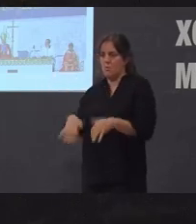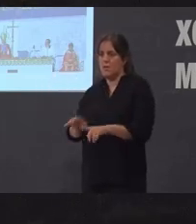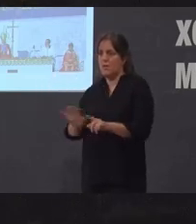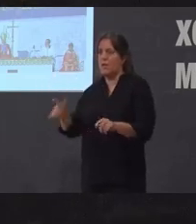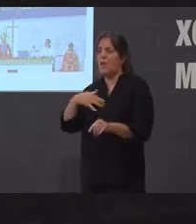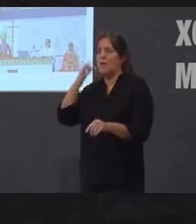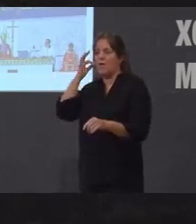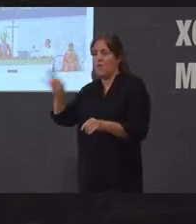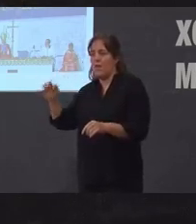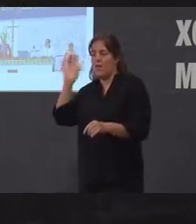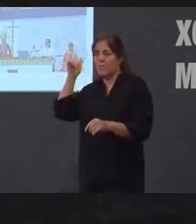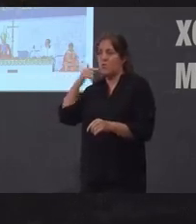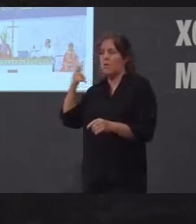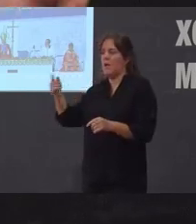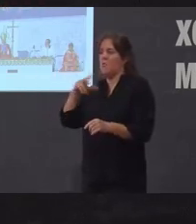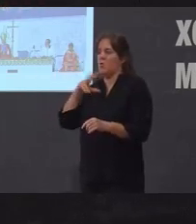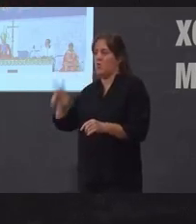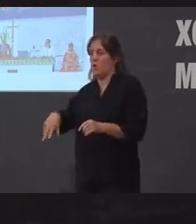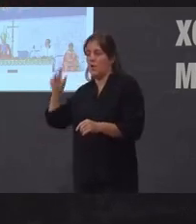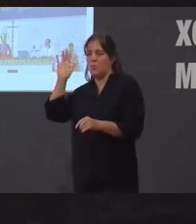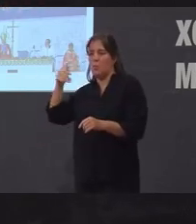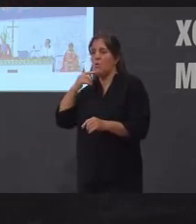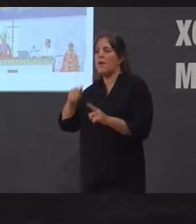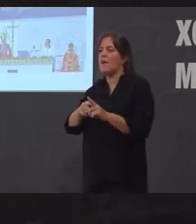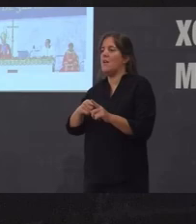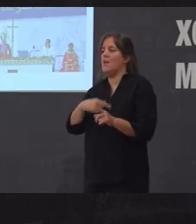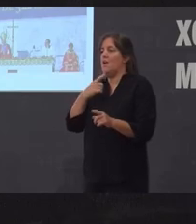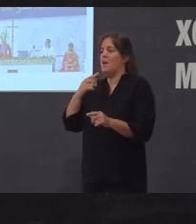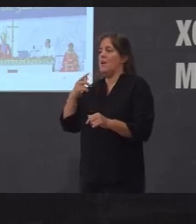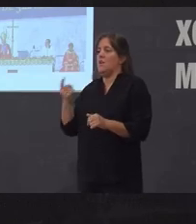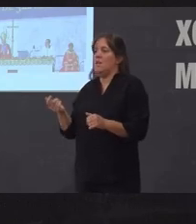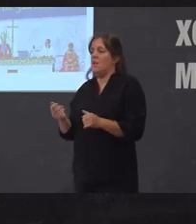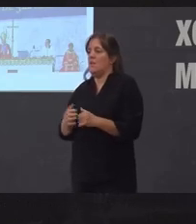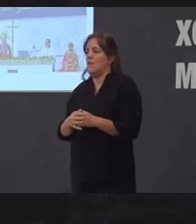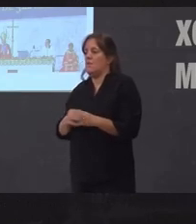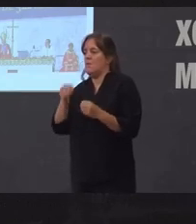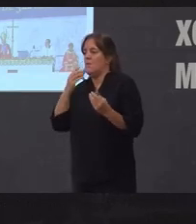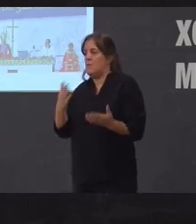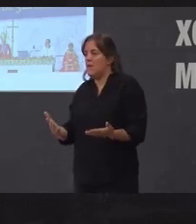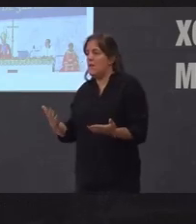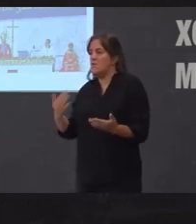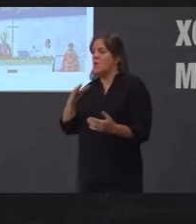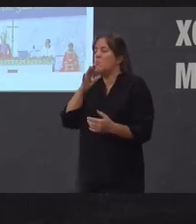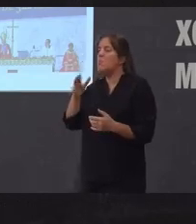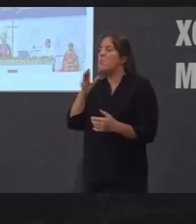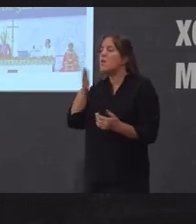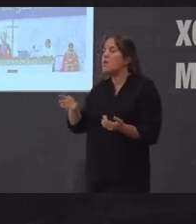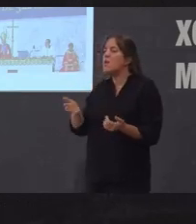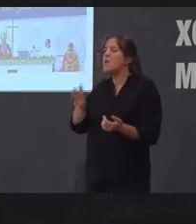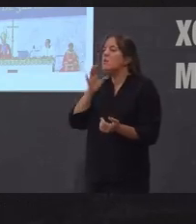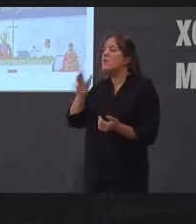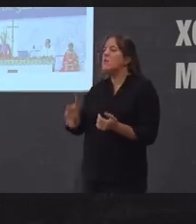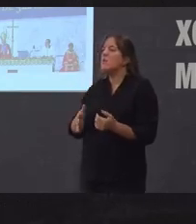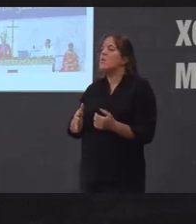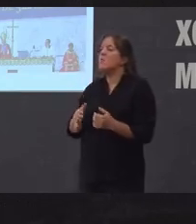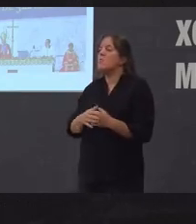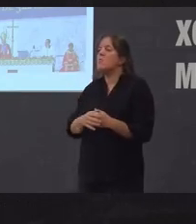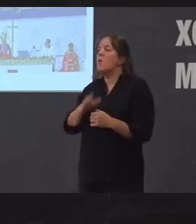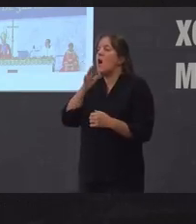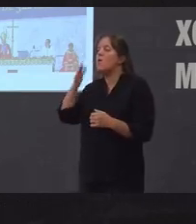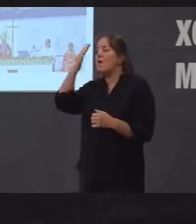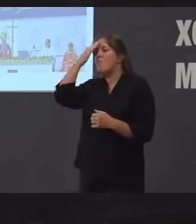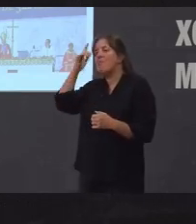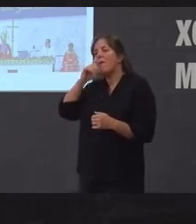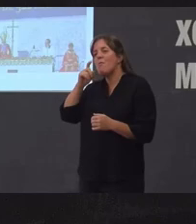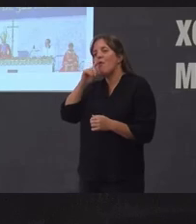unha república, que Italia é unha república, que Portugal é unha república, tampouco parece que se sabe unha cosa. Pero, por que? Porque hai unha